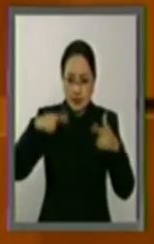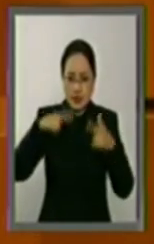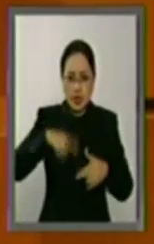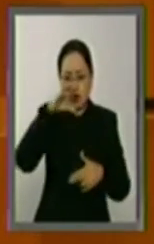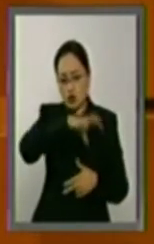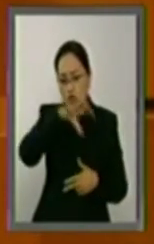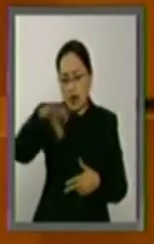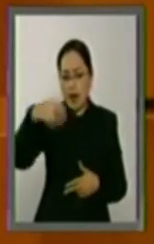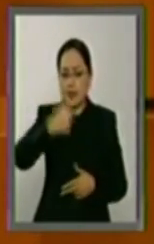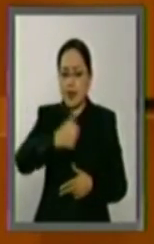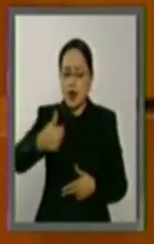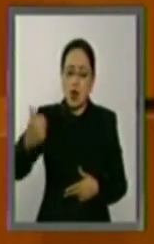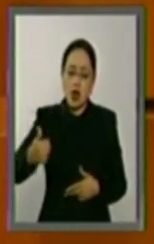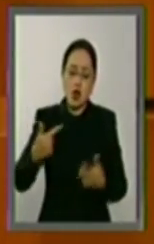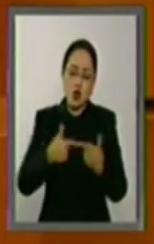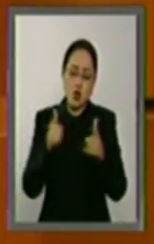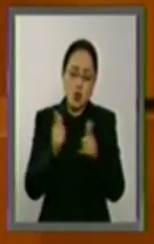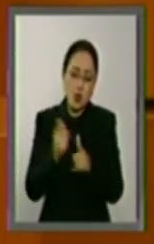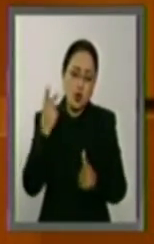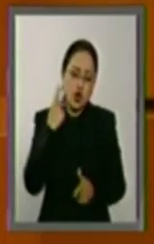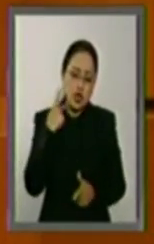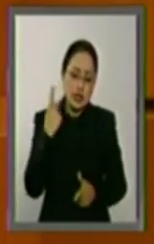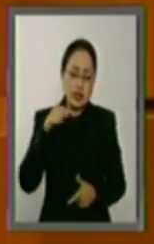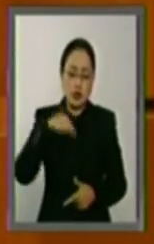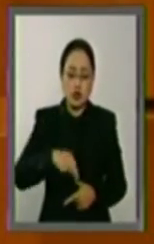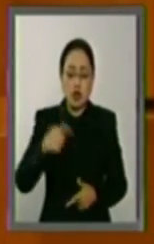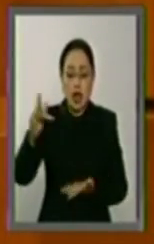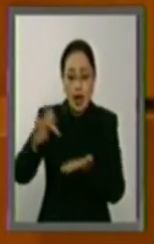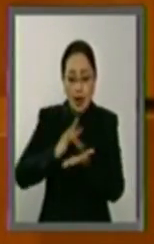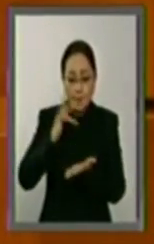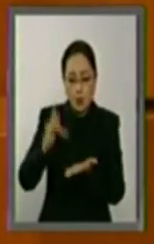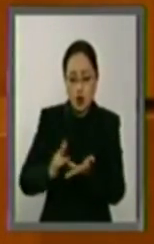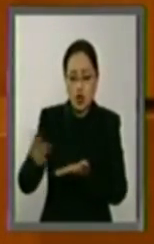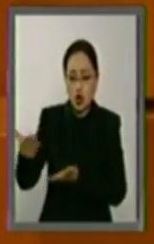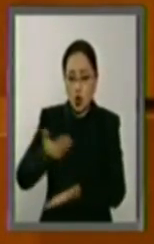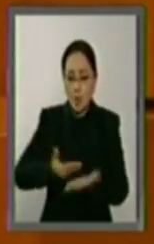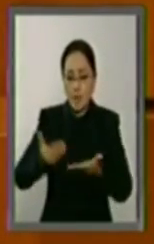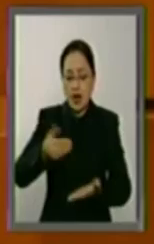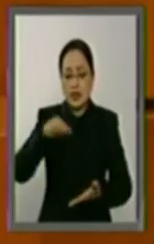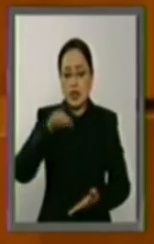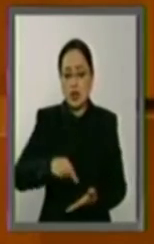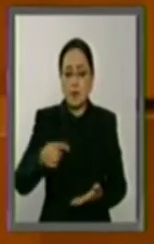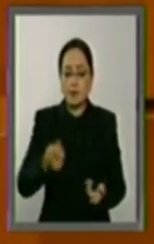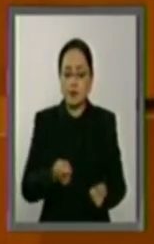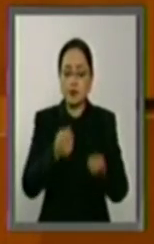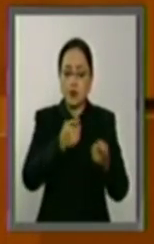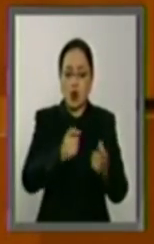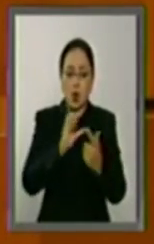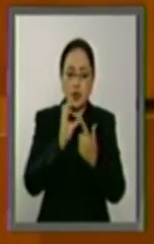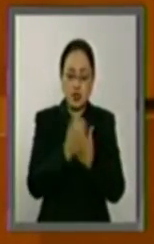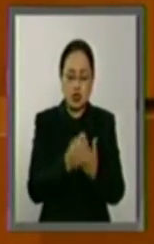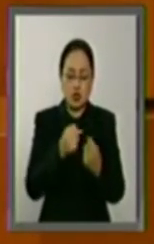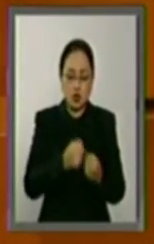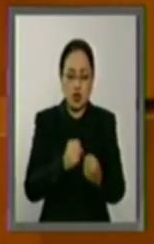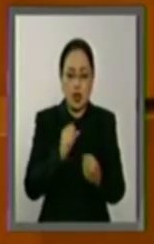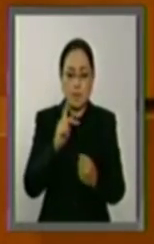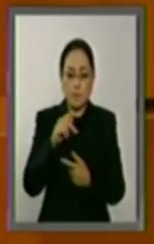en el Senado nos apoyen y compartan el dictamen de la Comisión de Seguridad